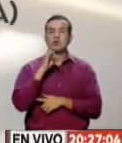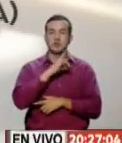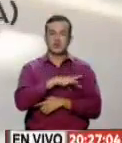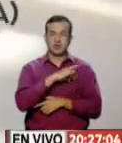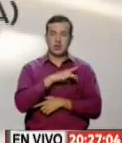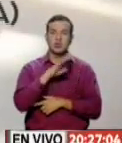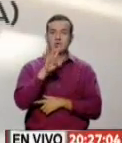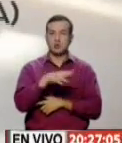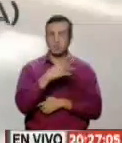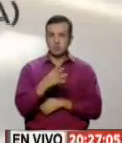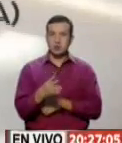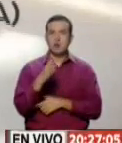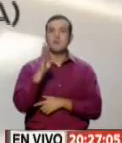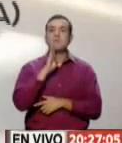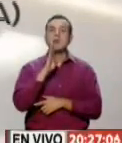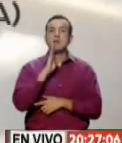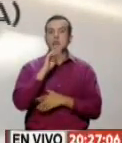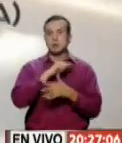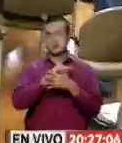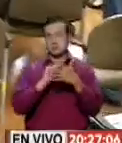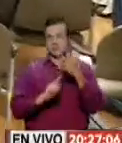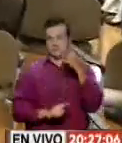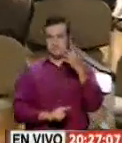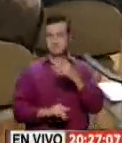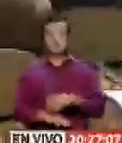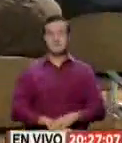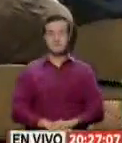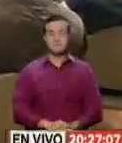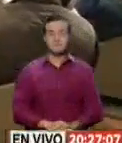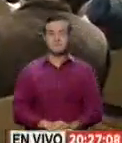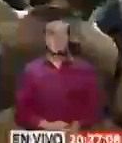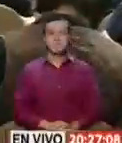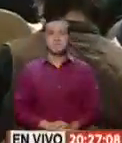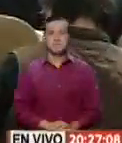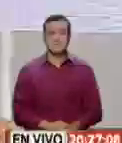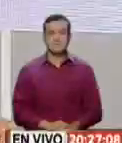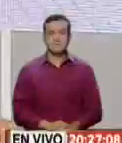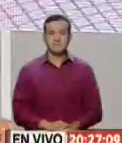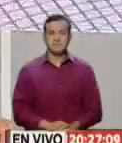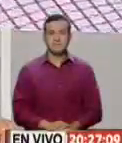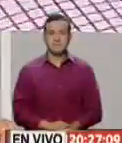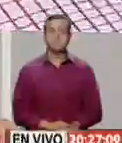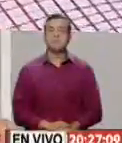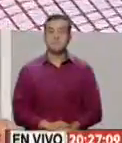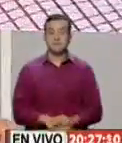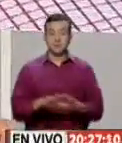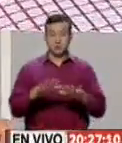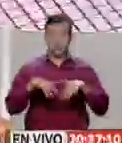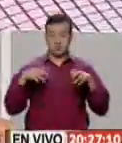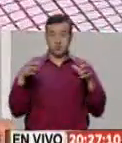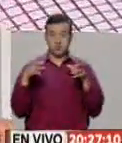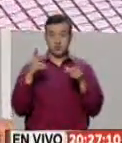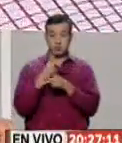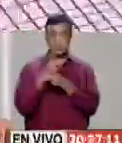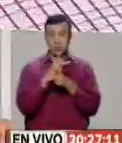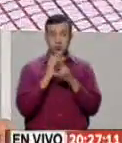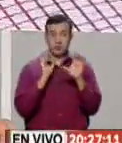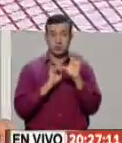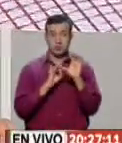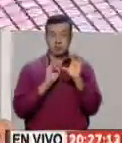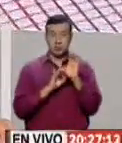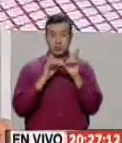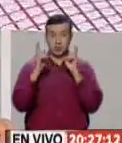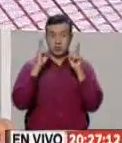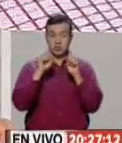Chile, Reino Unido, Bélgica, entre otros. Olga Velasco, Telediario. El Pleno del Consejo de Participación Ciudadana